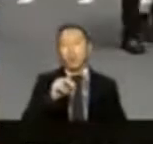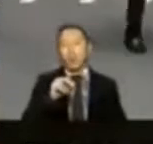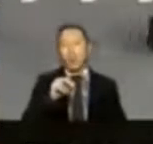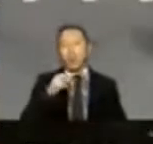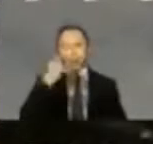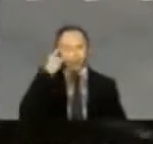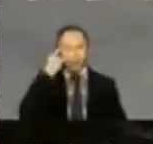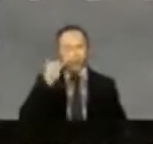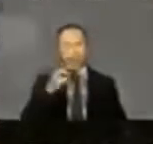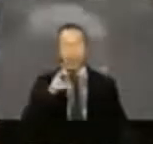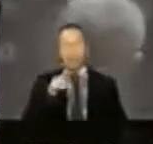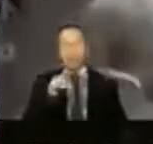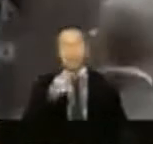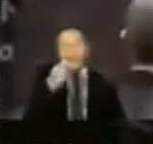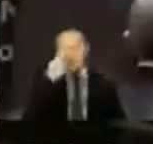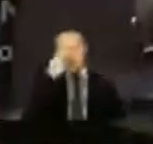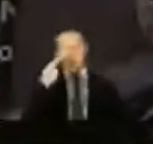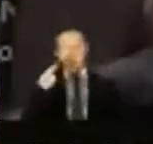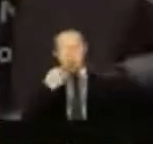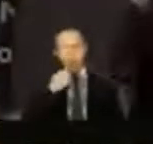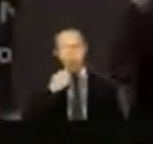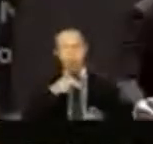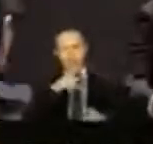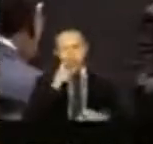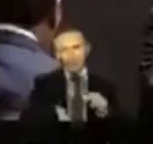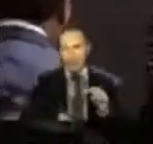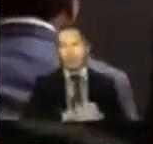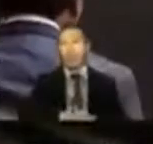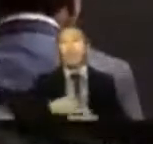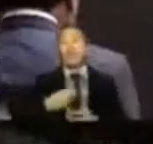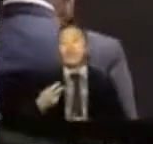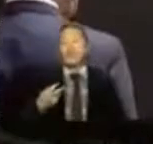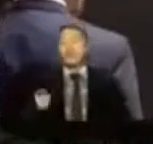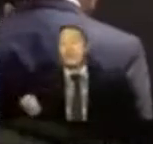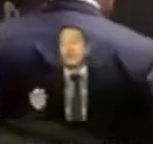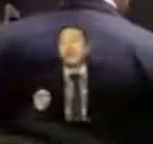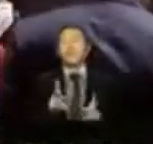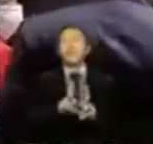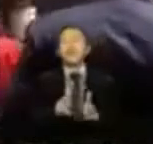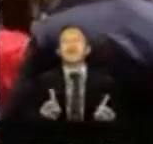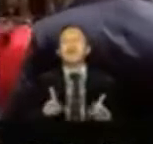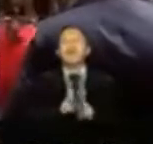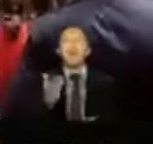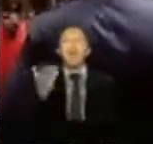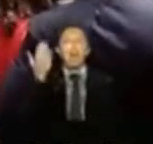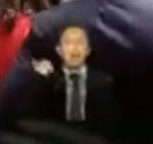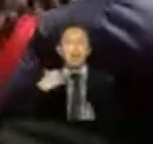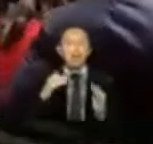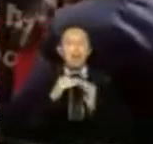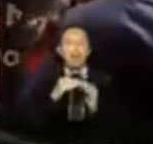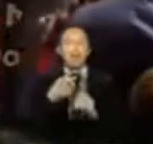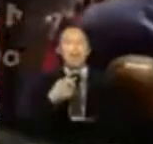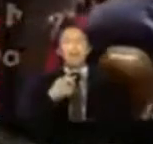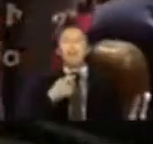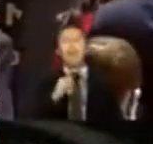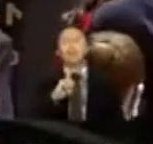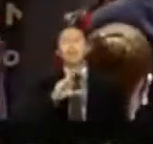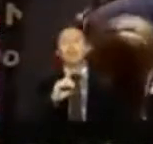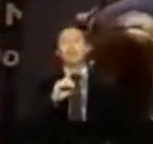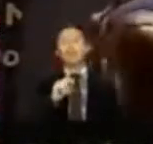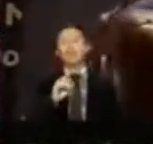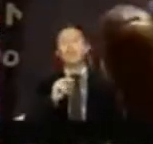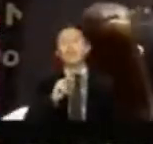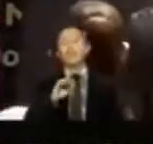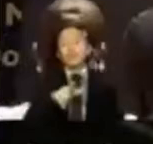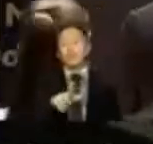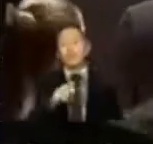trabajar para Iberdrola y Felipe Calderón también se fue a trabajar para una filial de estas grandes empresas estatales españolas. Y